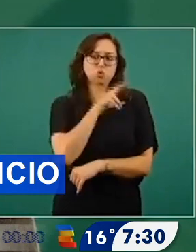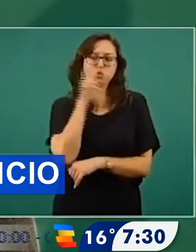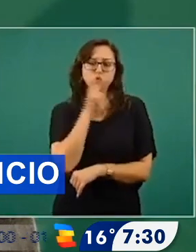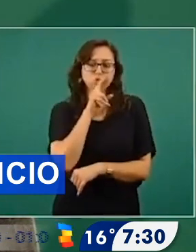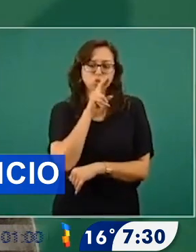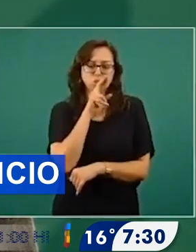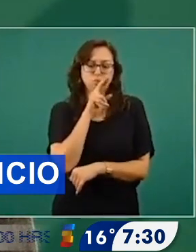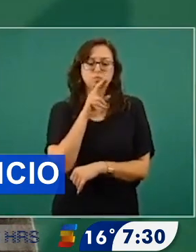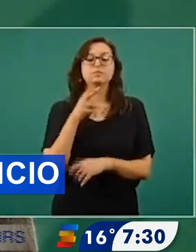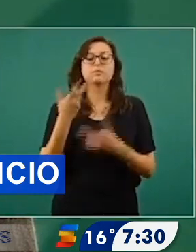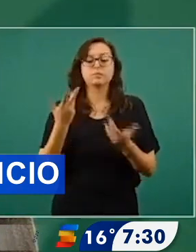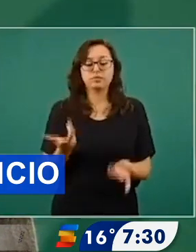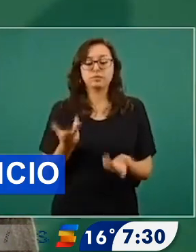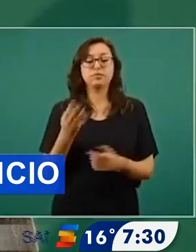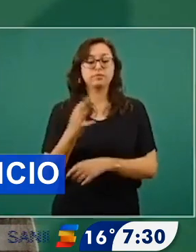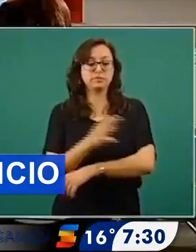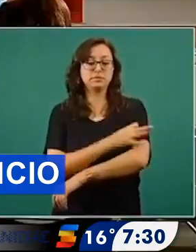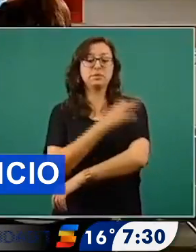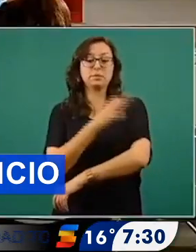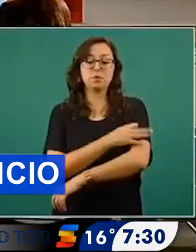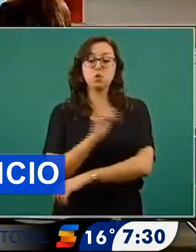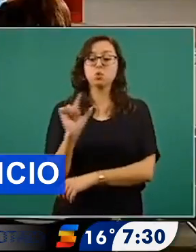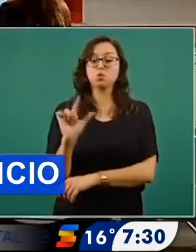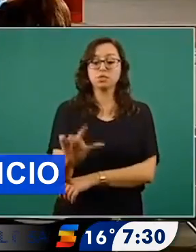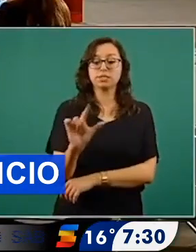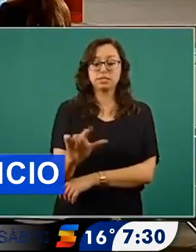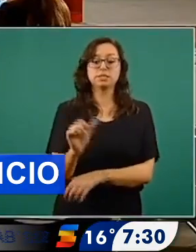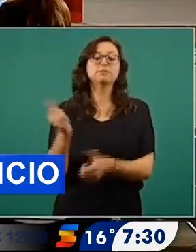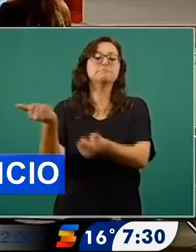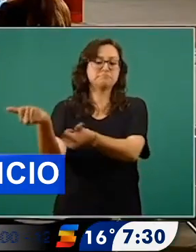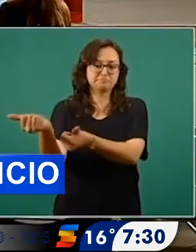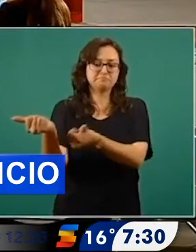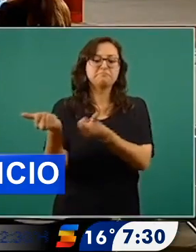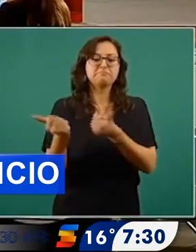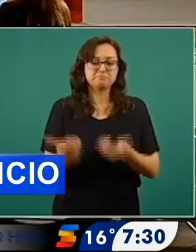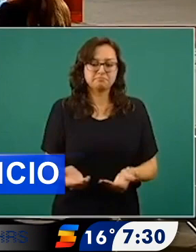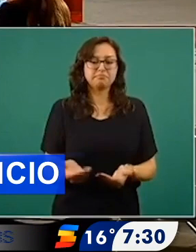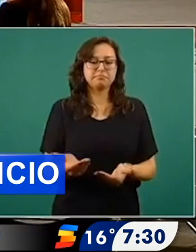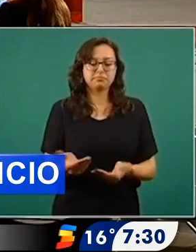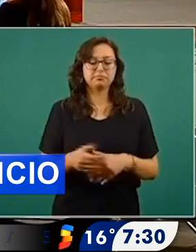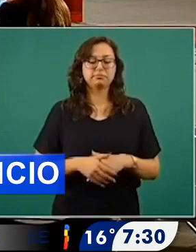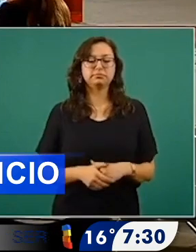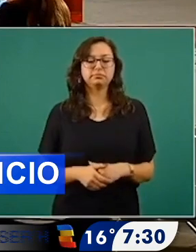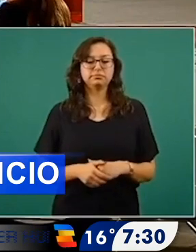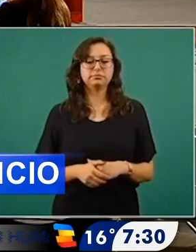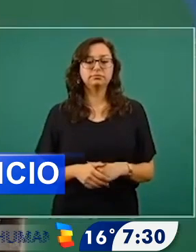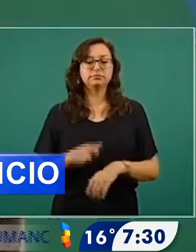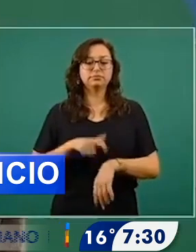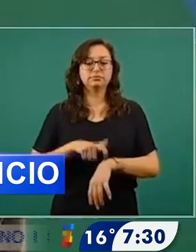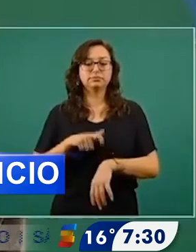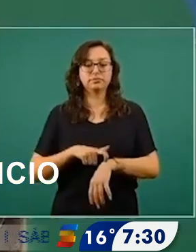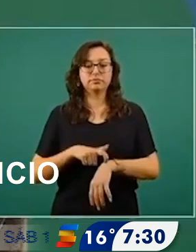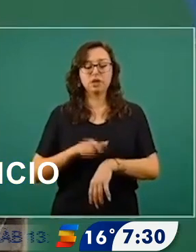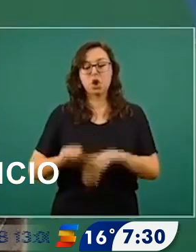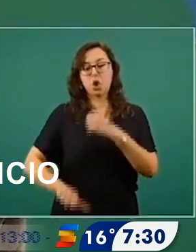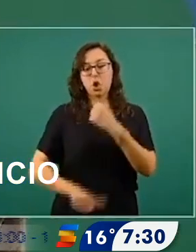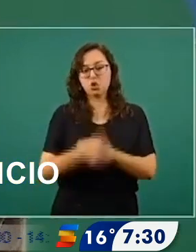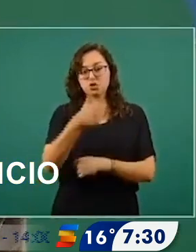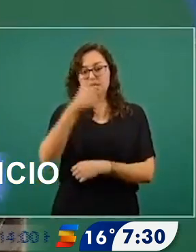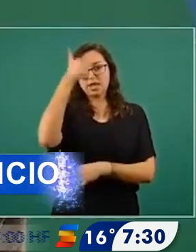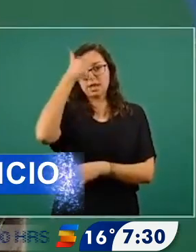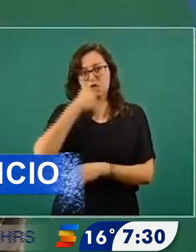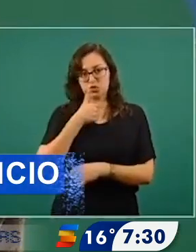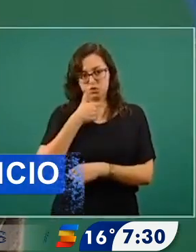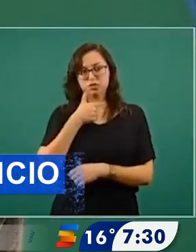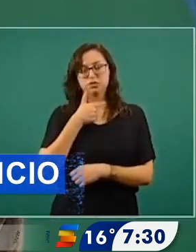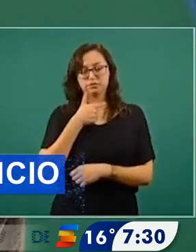evidentes ojeras se le veían al subsecretario. También se le notaba un poco fatigado a la hora de hablar